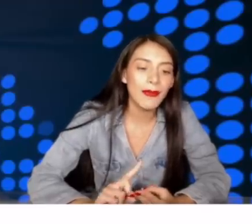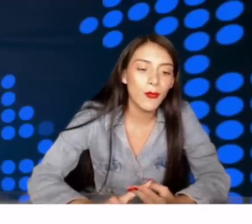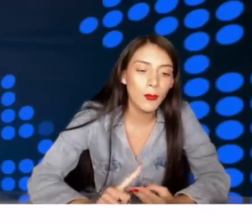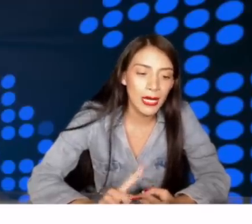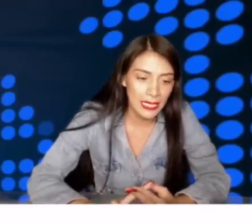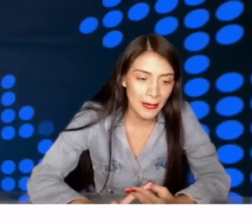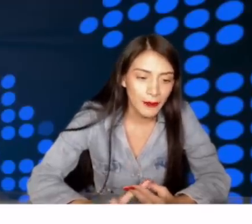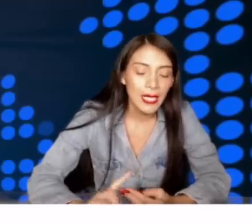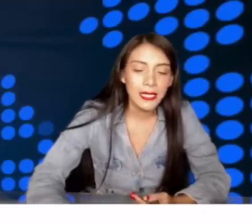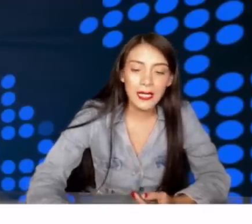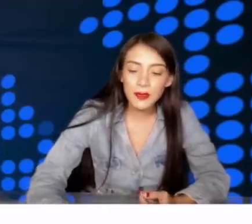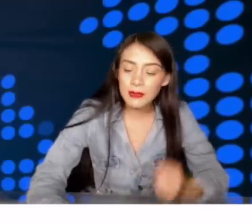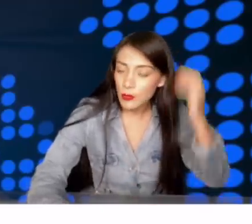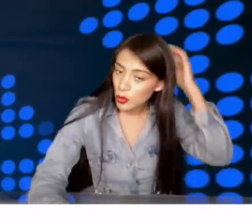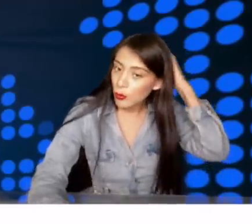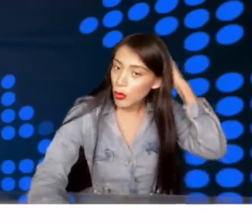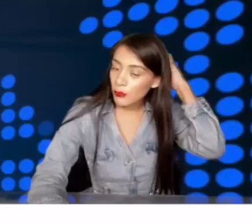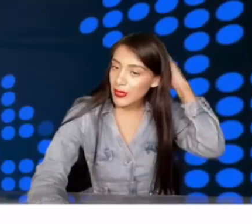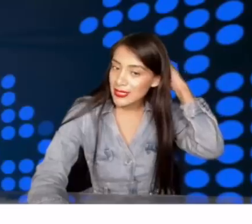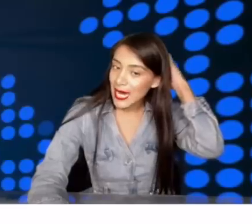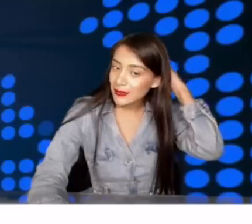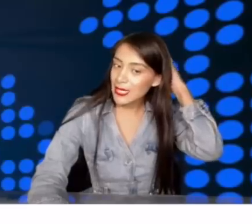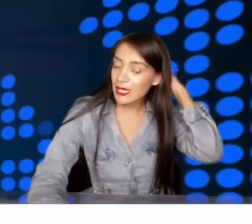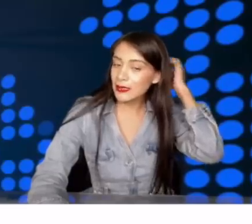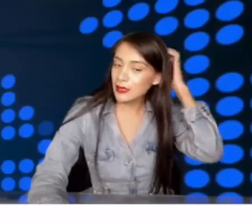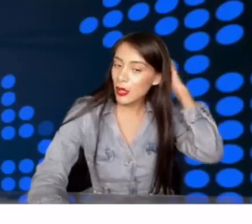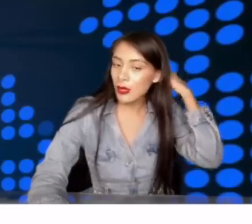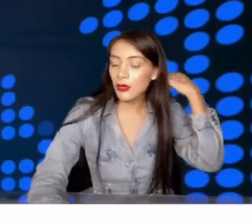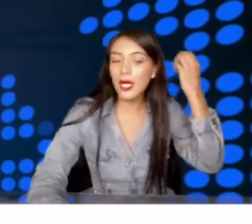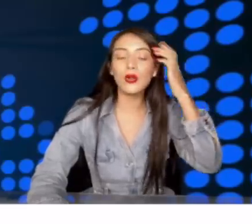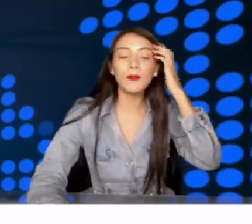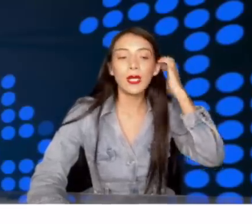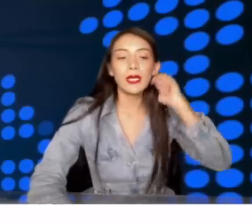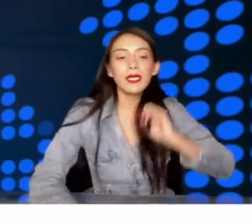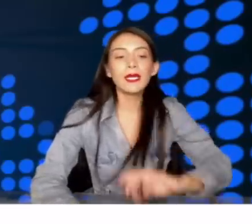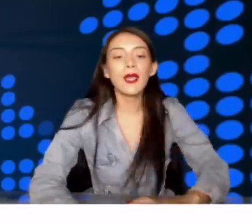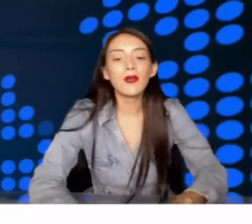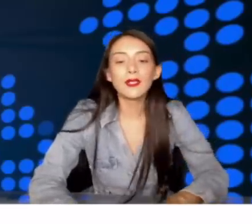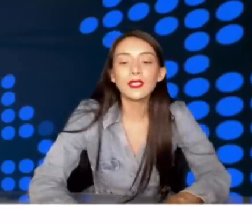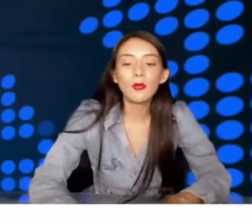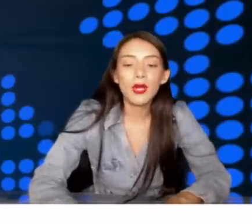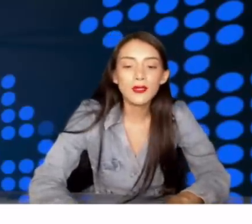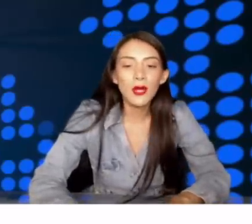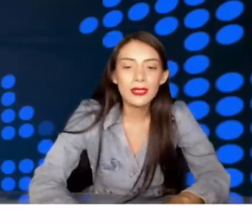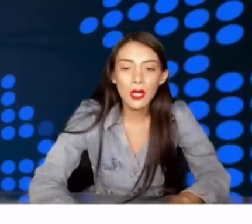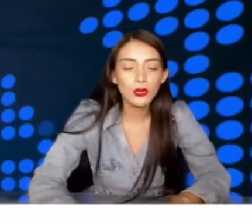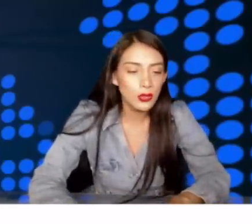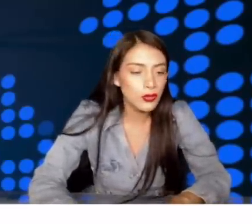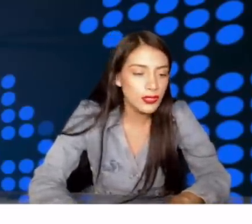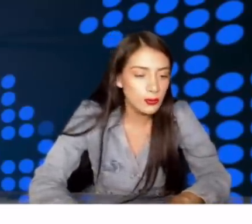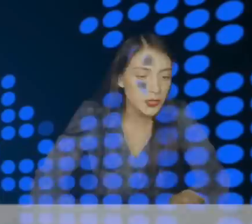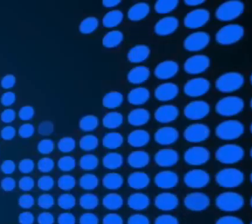una plataforma gringa. Y entonces vemos cómo desde antes han intentado derrocarlo y claro que eso tiene molesto a